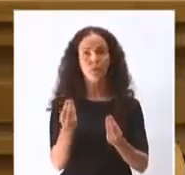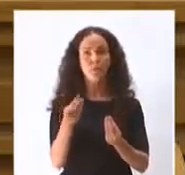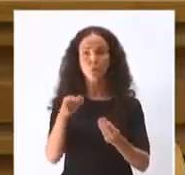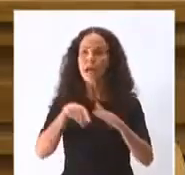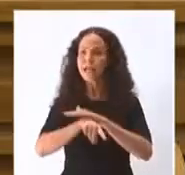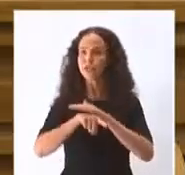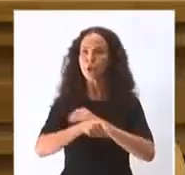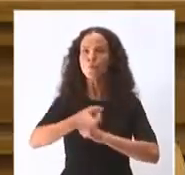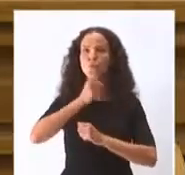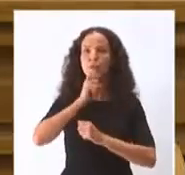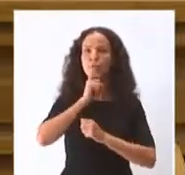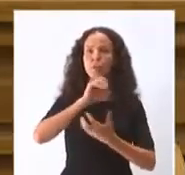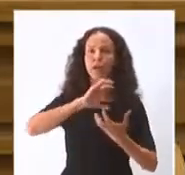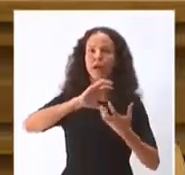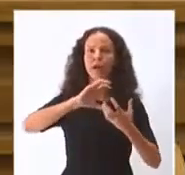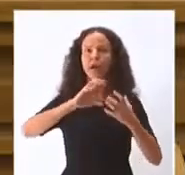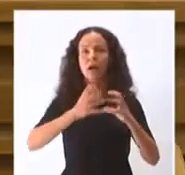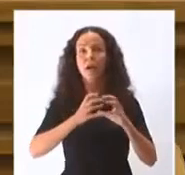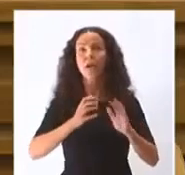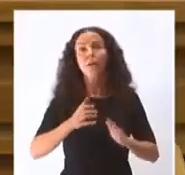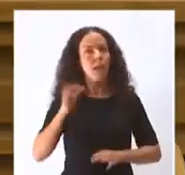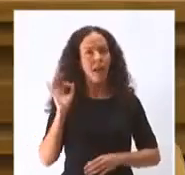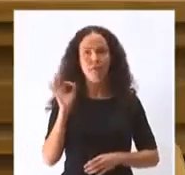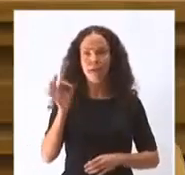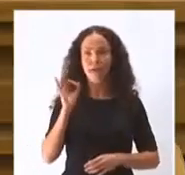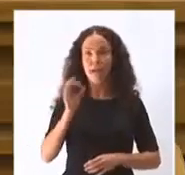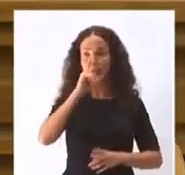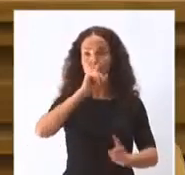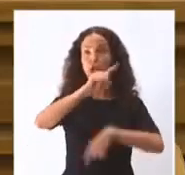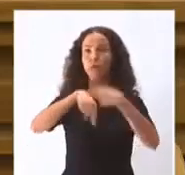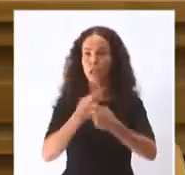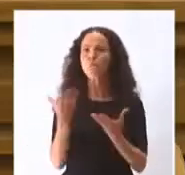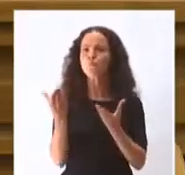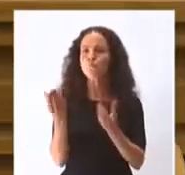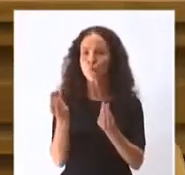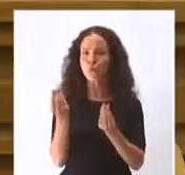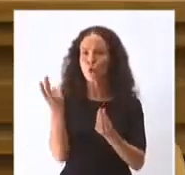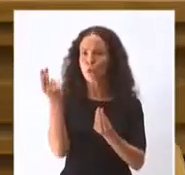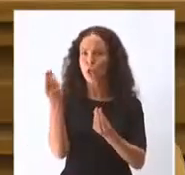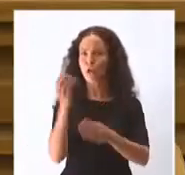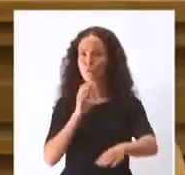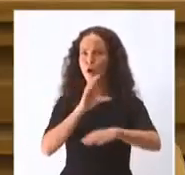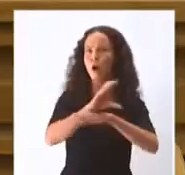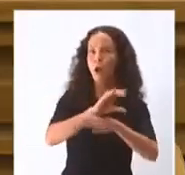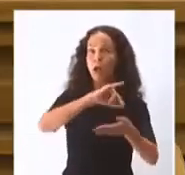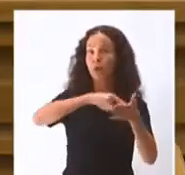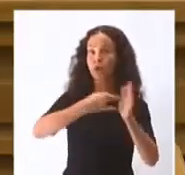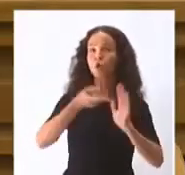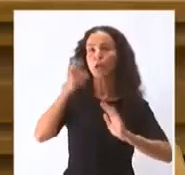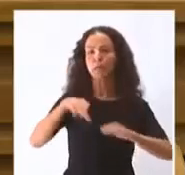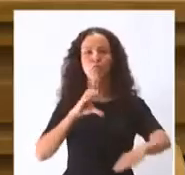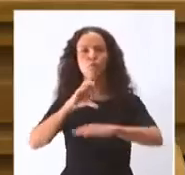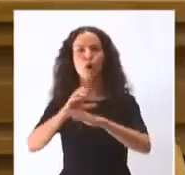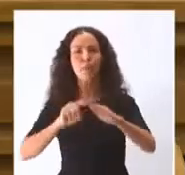difícil pero lo cierto y verdad es que va a haber a lo largo del próximo año mucha inversión en términos de proyectos y también muchas en desarrollo